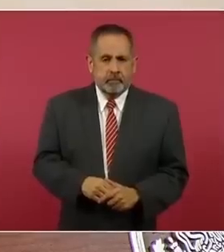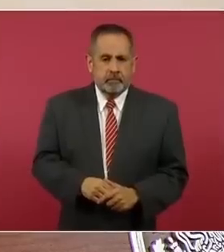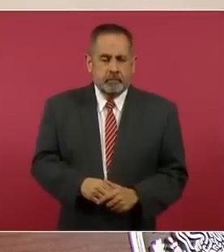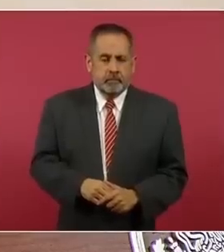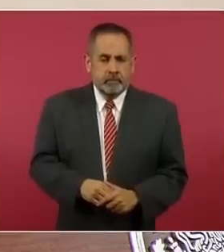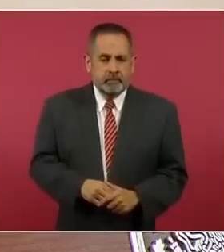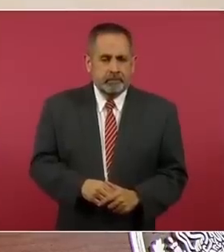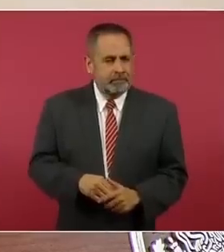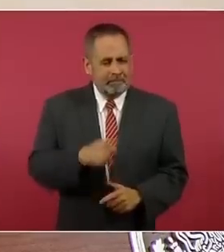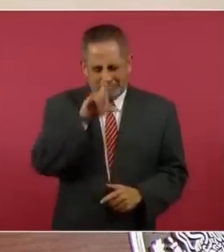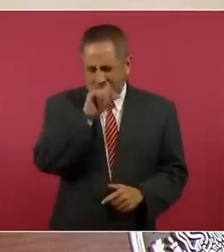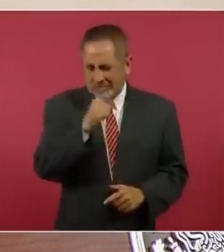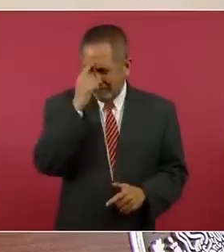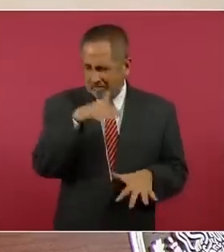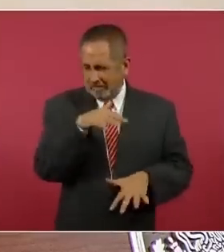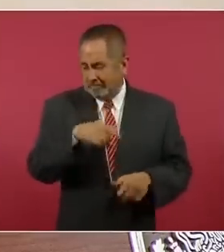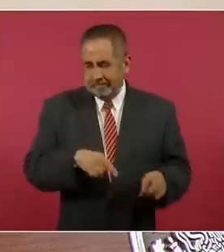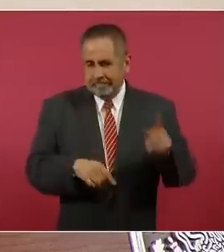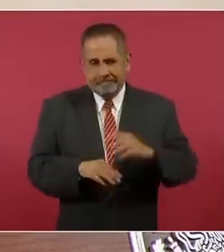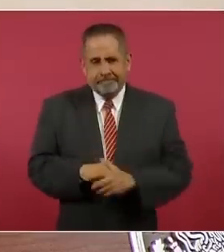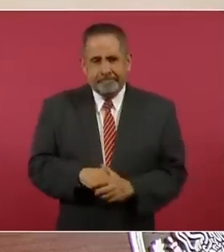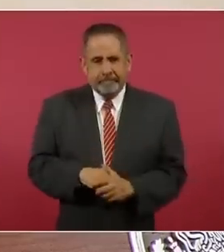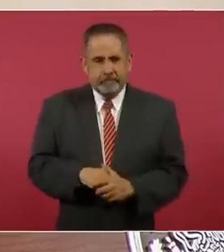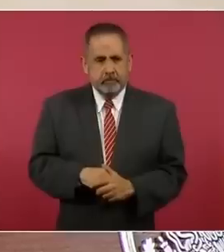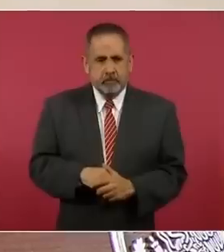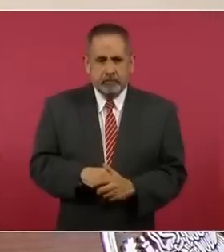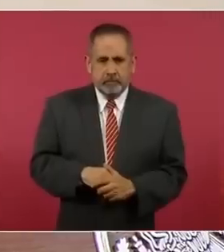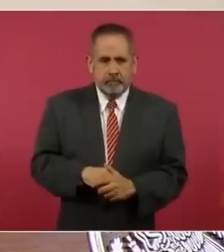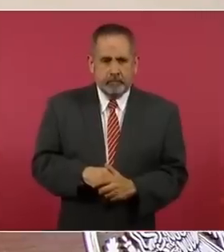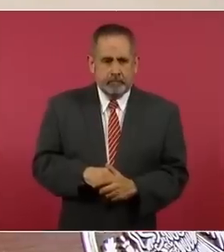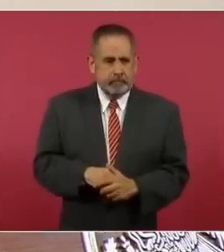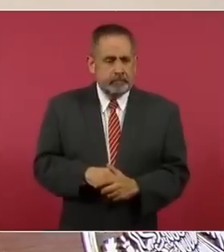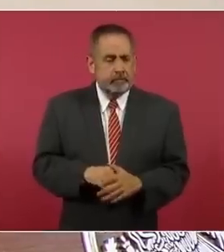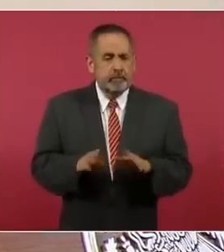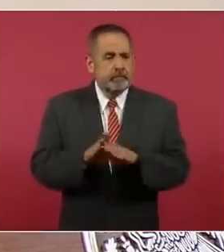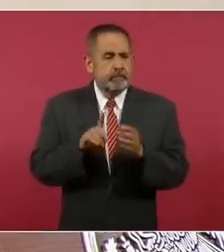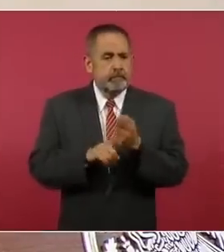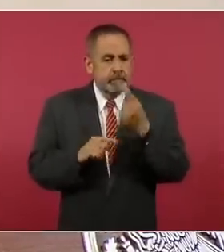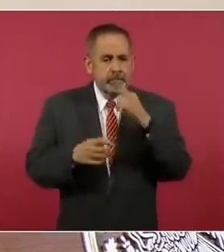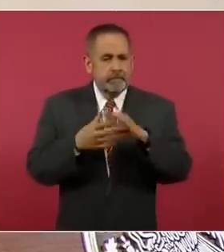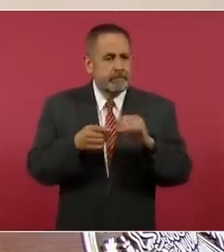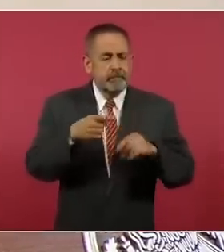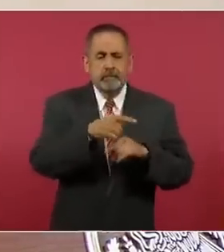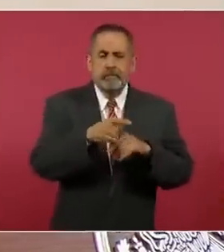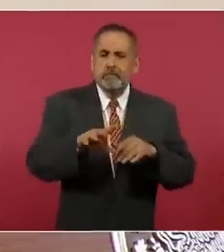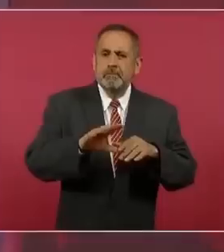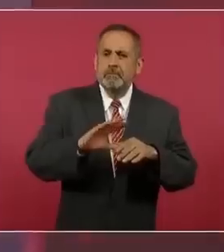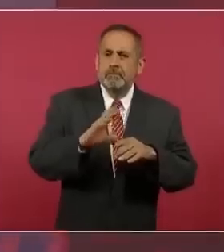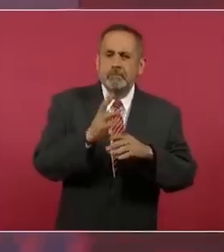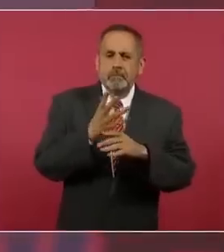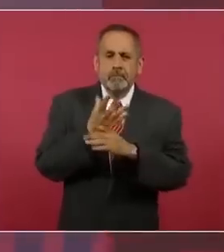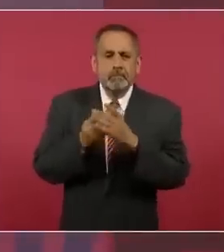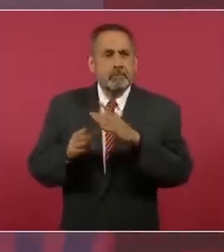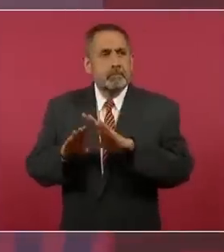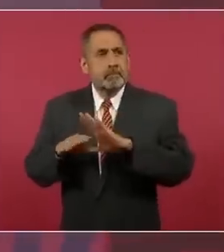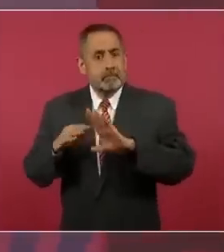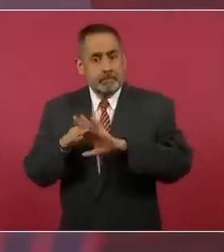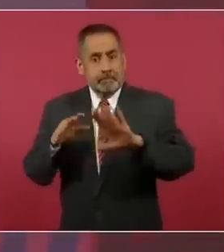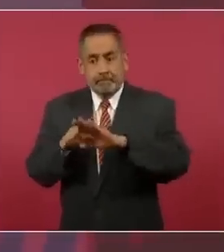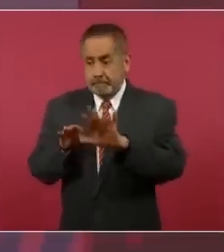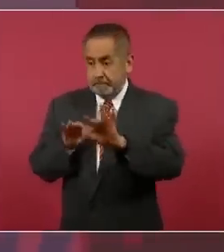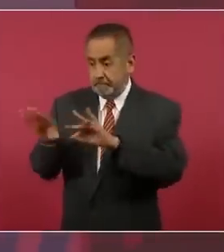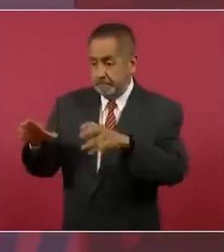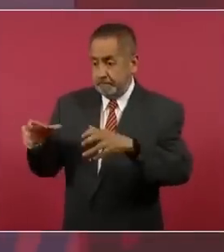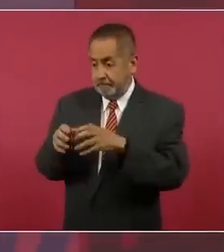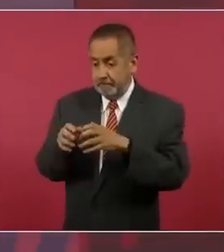y vil, empezaron a llevar migrantes en la época